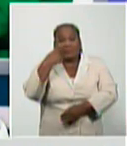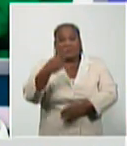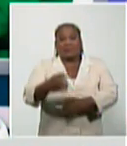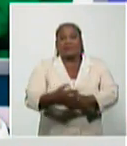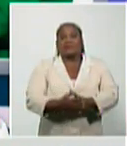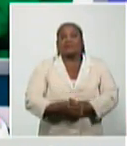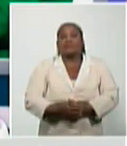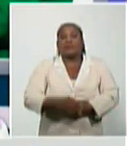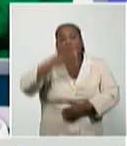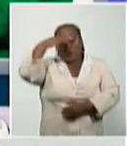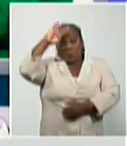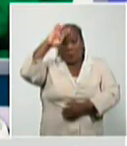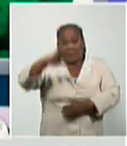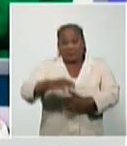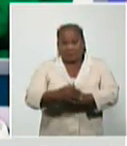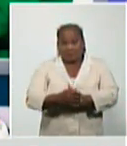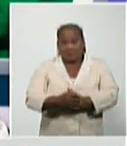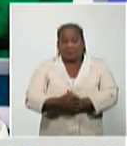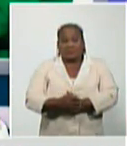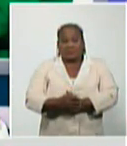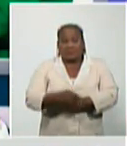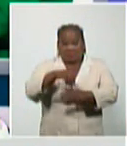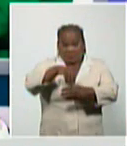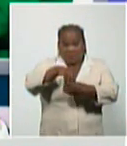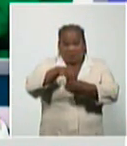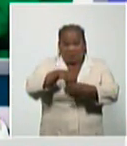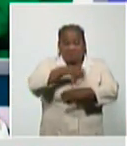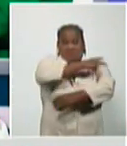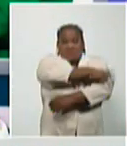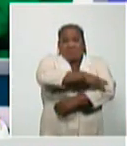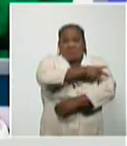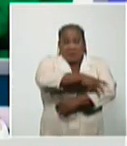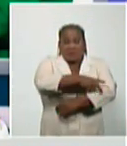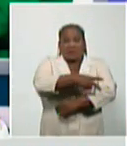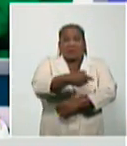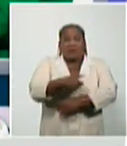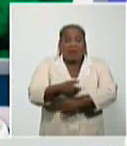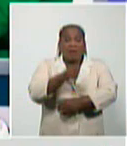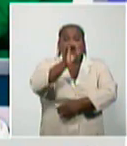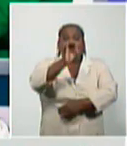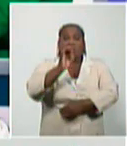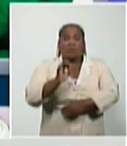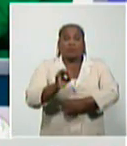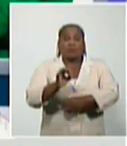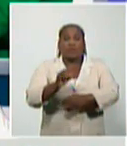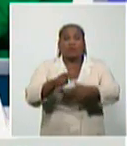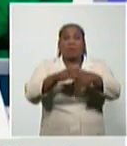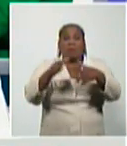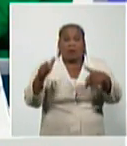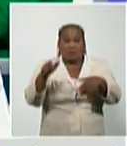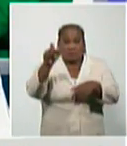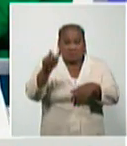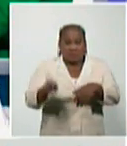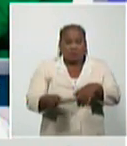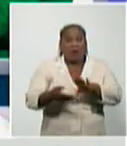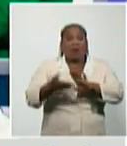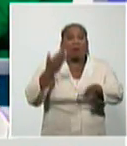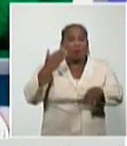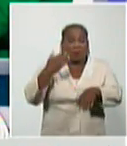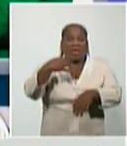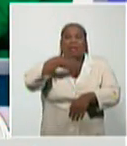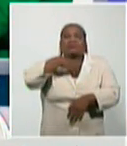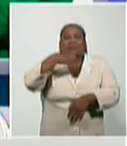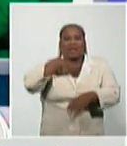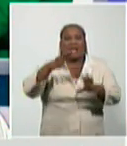Cuba está entre los países que mayor porciento de personas recuperadas de la enfermedad ha